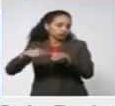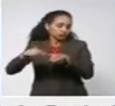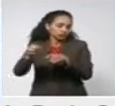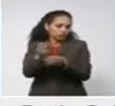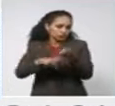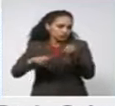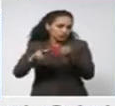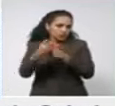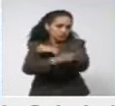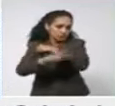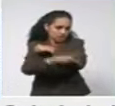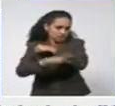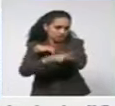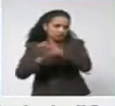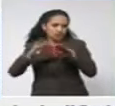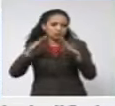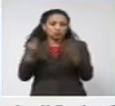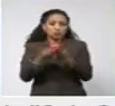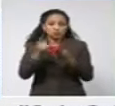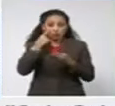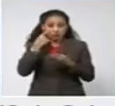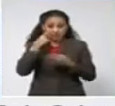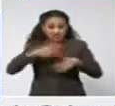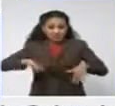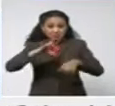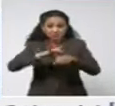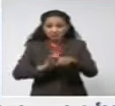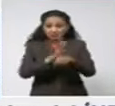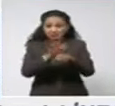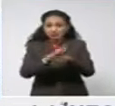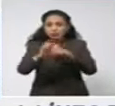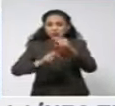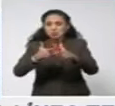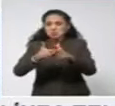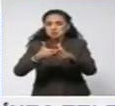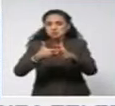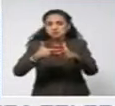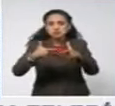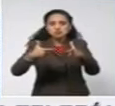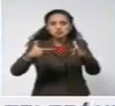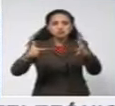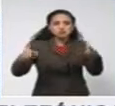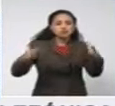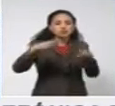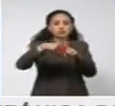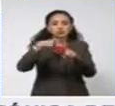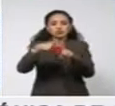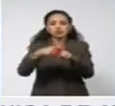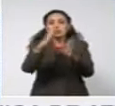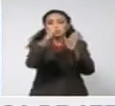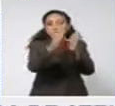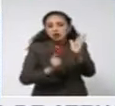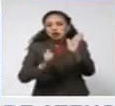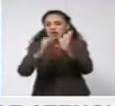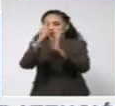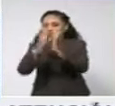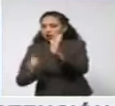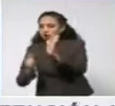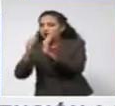ustedes ven, es una pandemia que ha ido incrementándose. Ahí se ve mes por mes